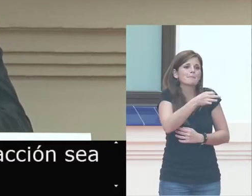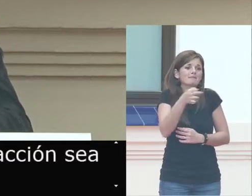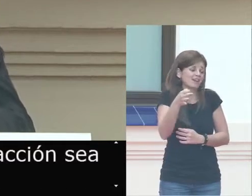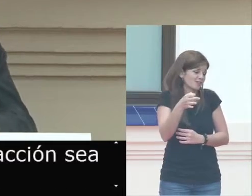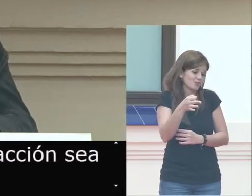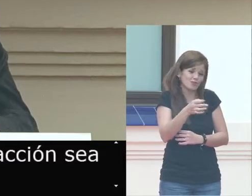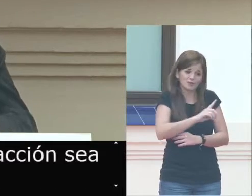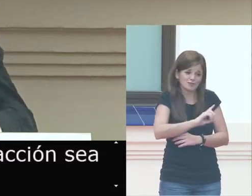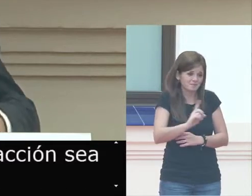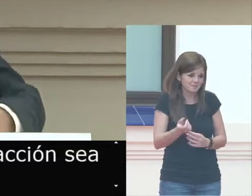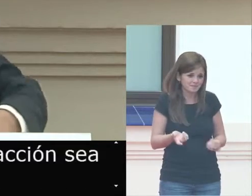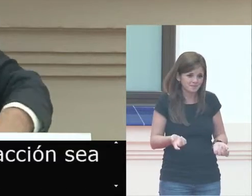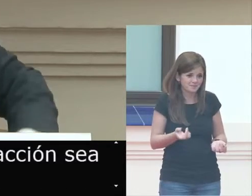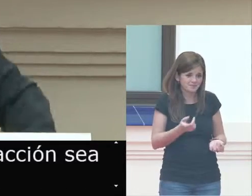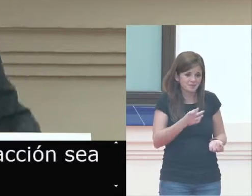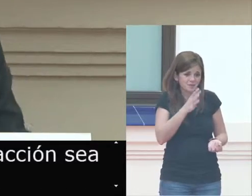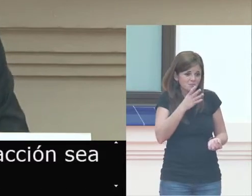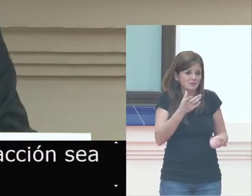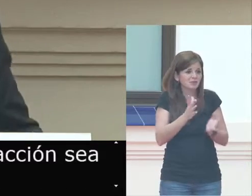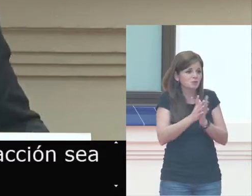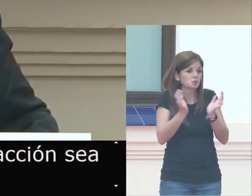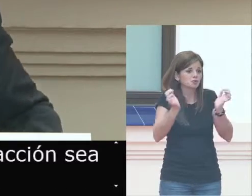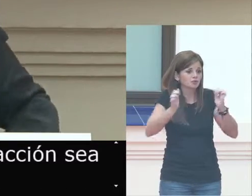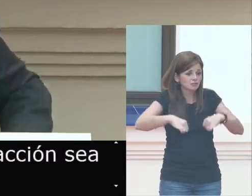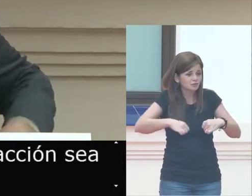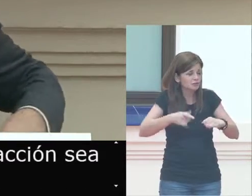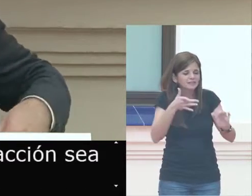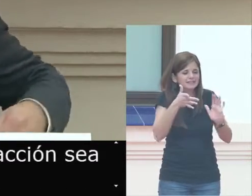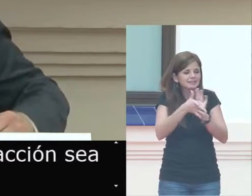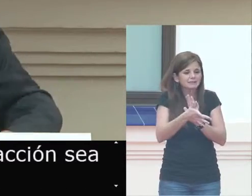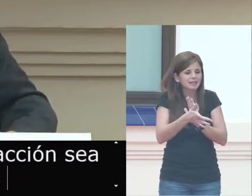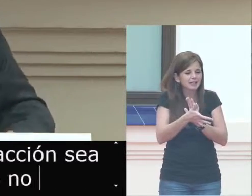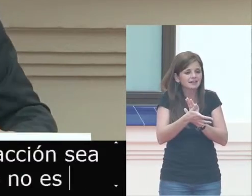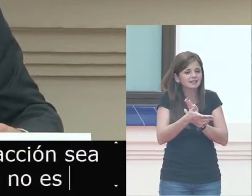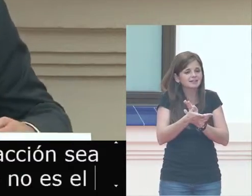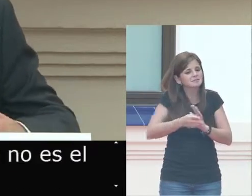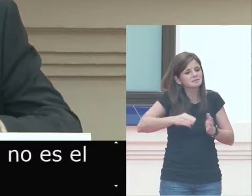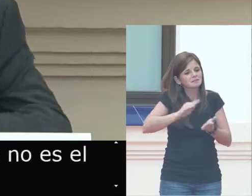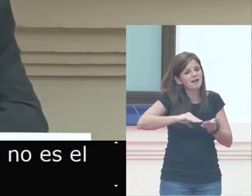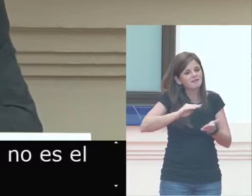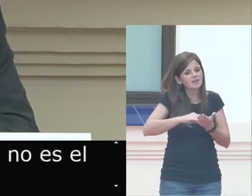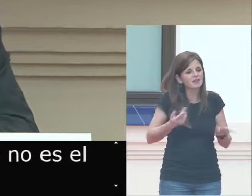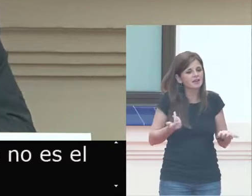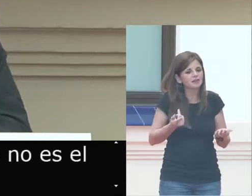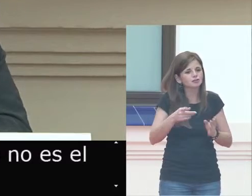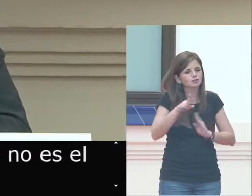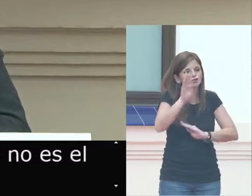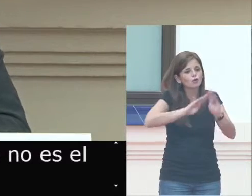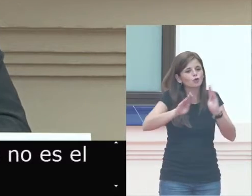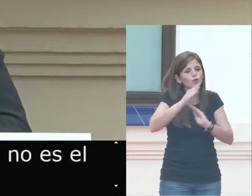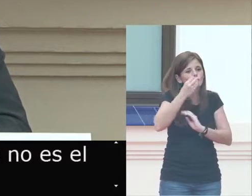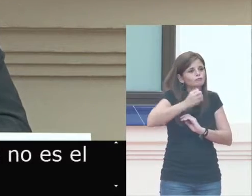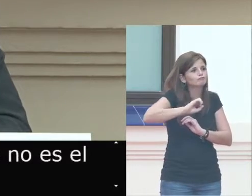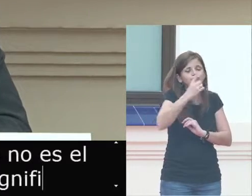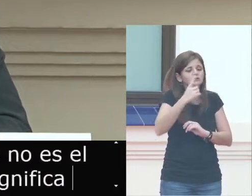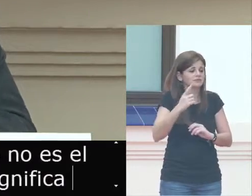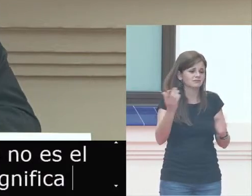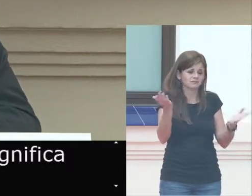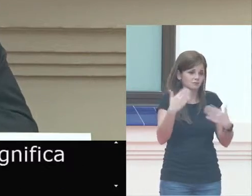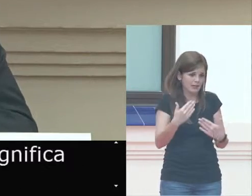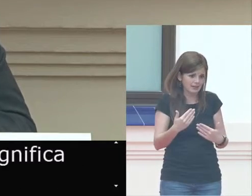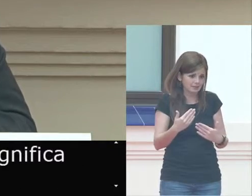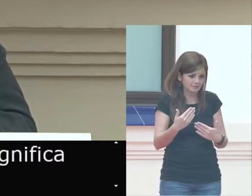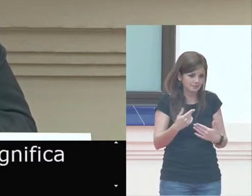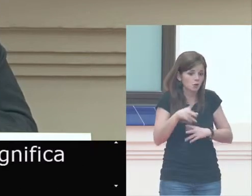perfecto, porque llegar a consensos al final siempre significa muchas veces quedarte sin la mejor solución. Muchas veces vas a